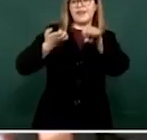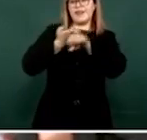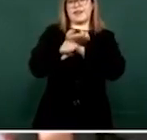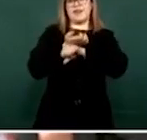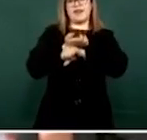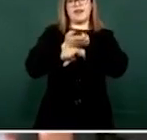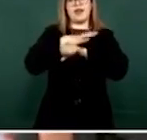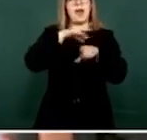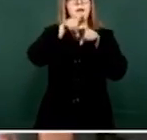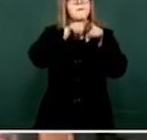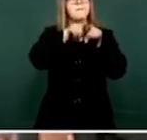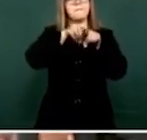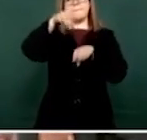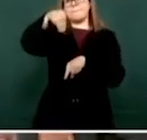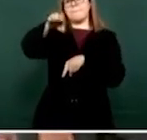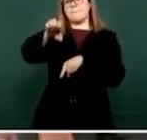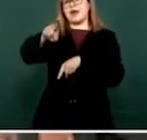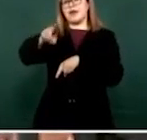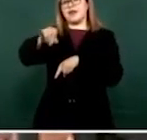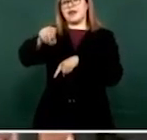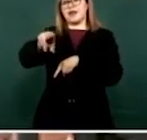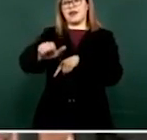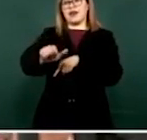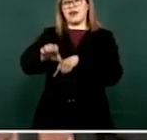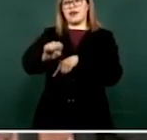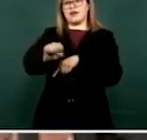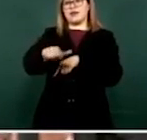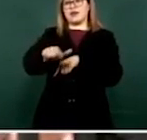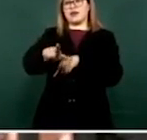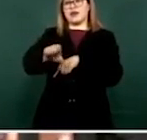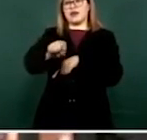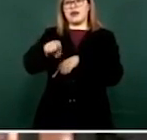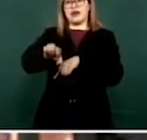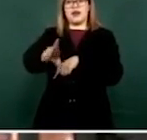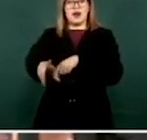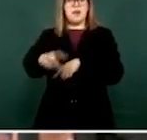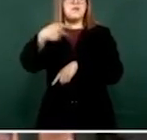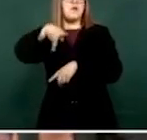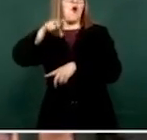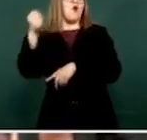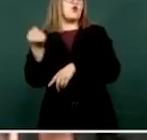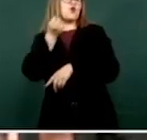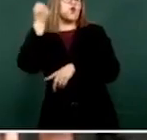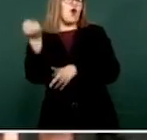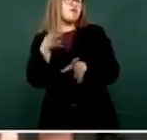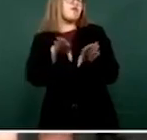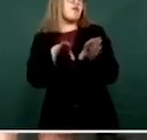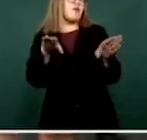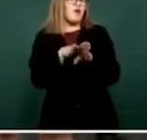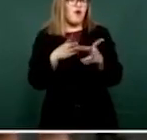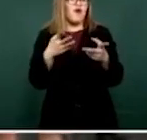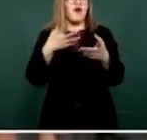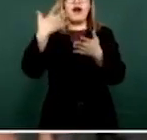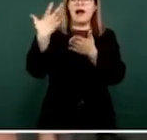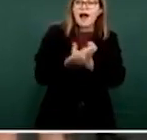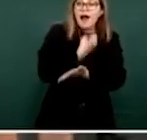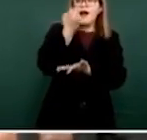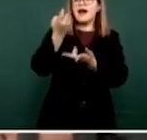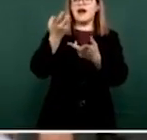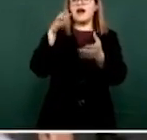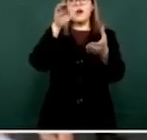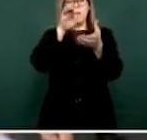los hermanos Medina Salazar. Coincidencia, porque esa suerte no la tiene ni Obama, ganan ellos, gana la esposa de su